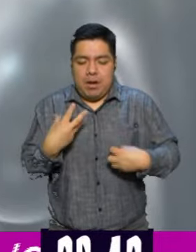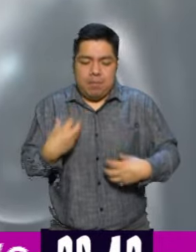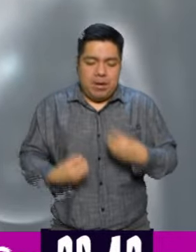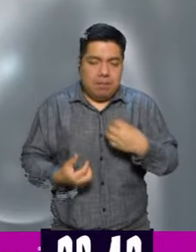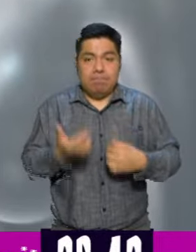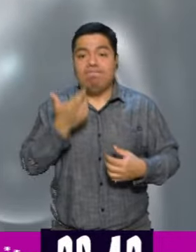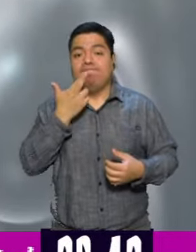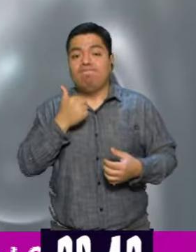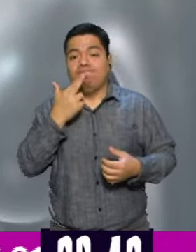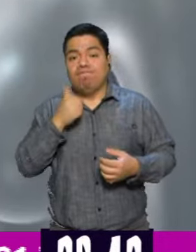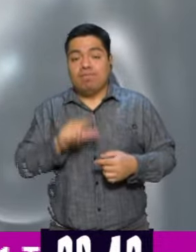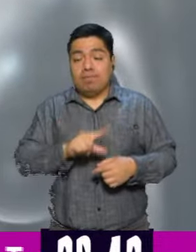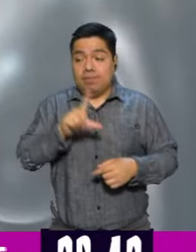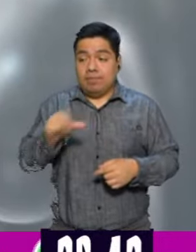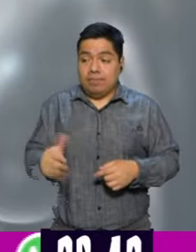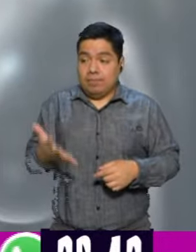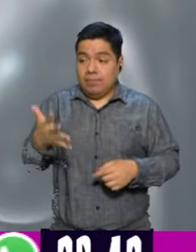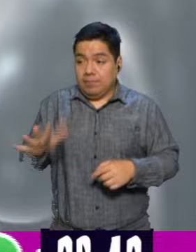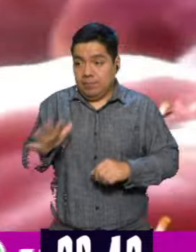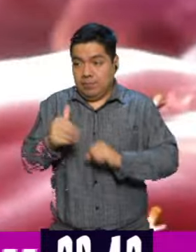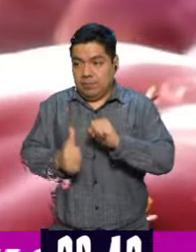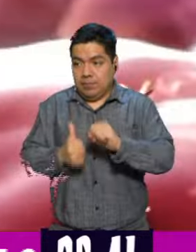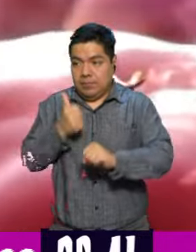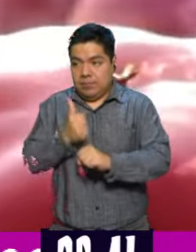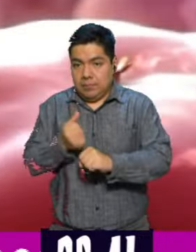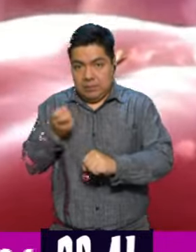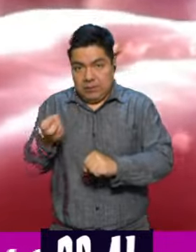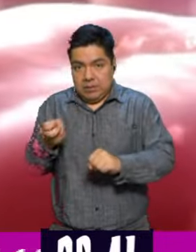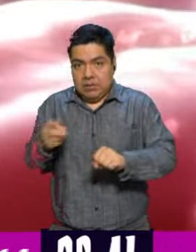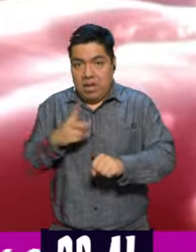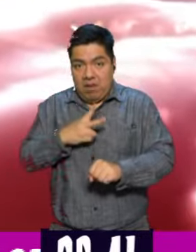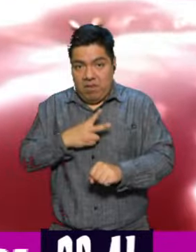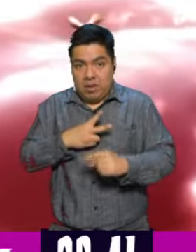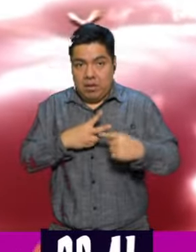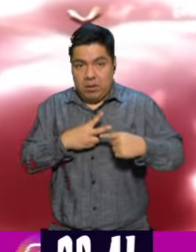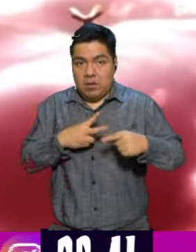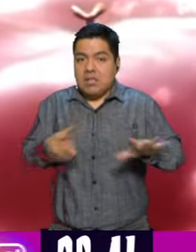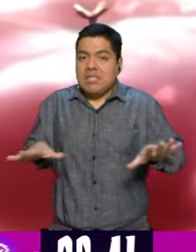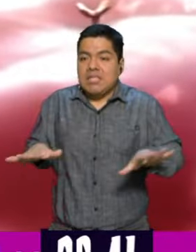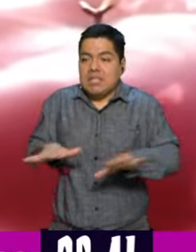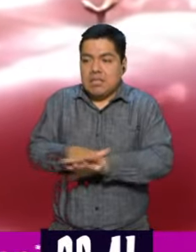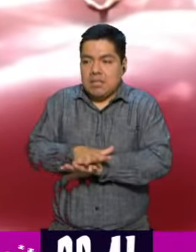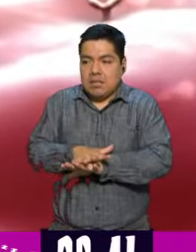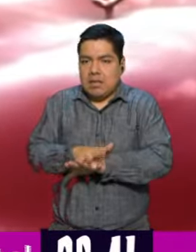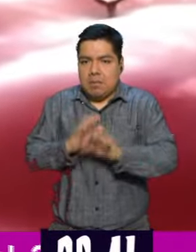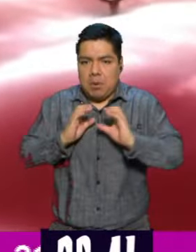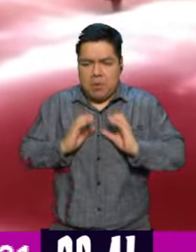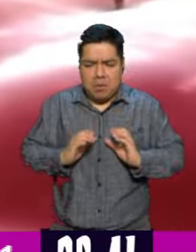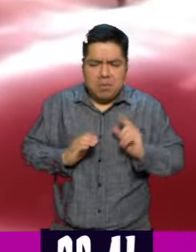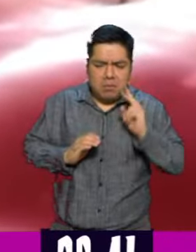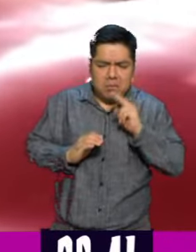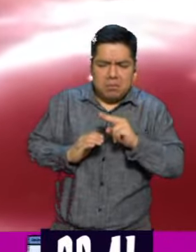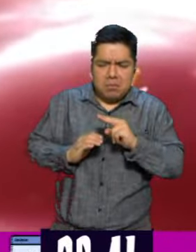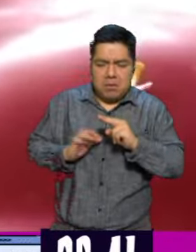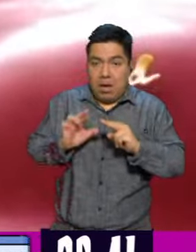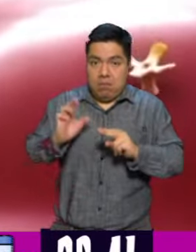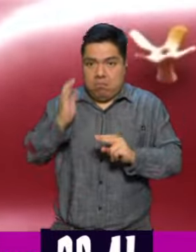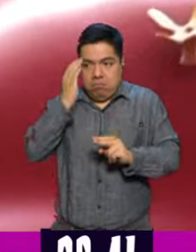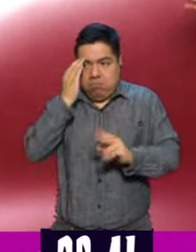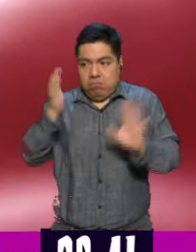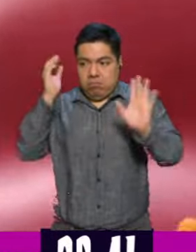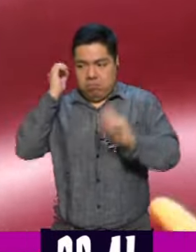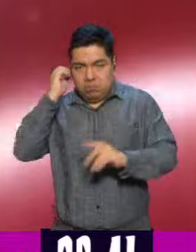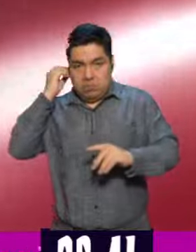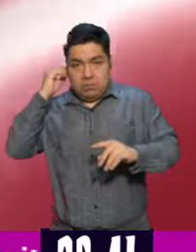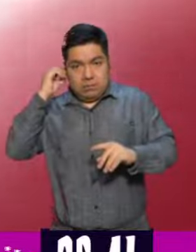que 10 años después ya mutó, ya no es el mismo, entonces ya no lo reconoce igual el sistema inmune y